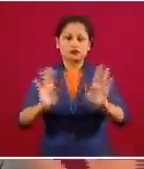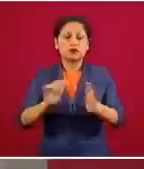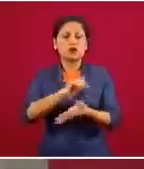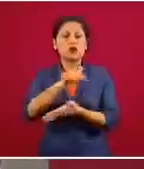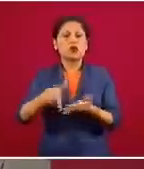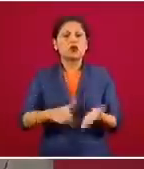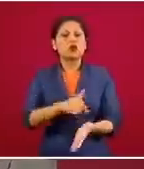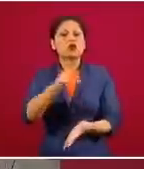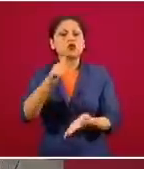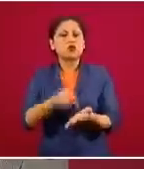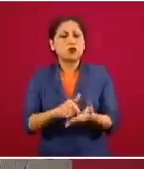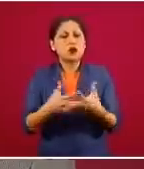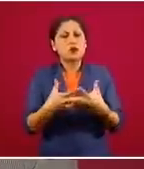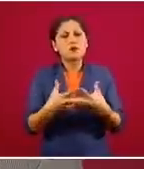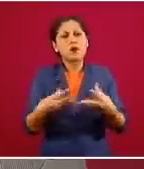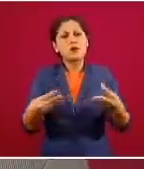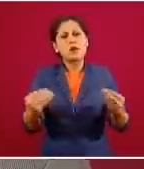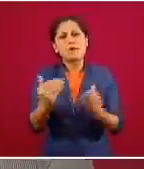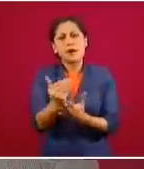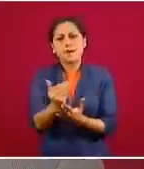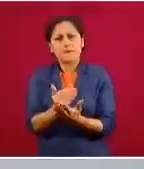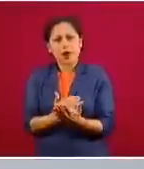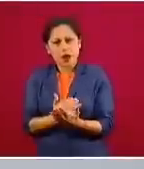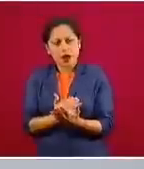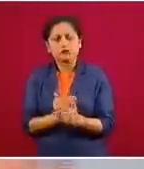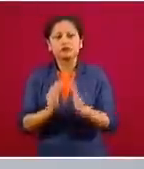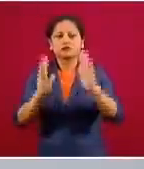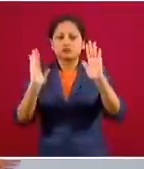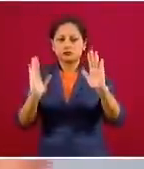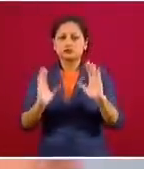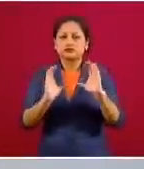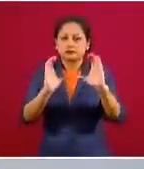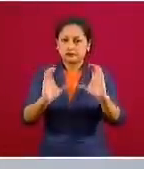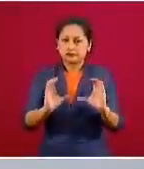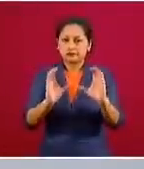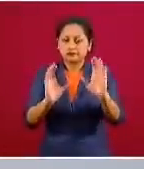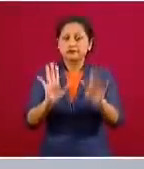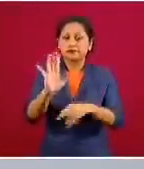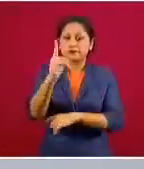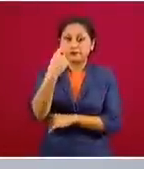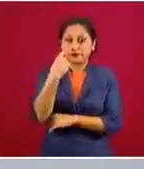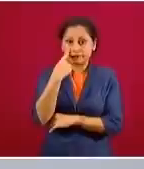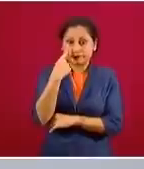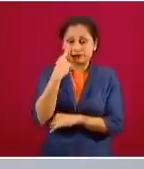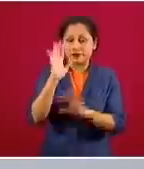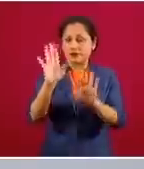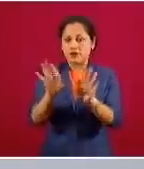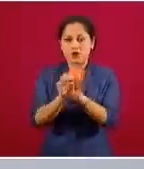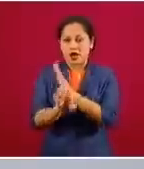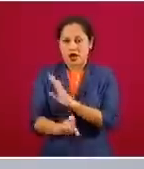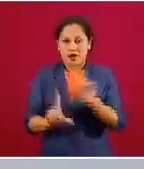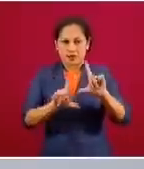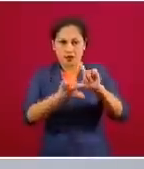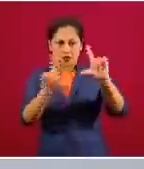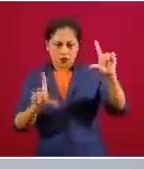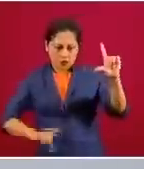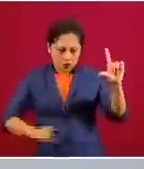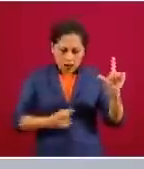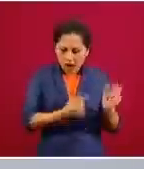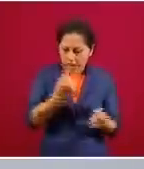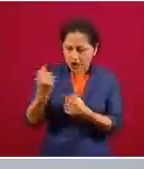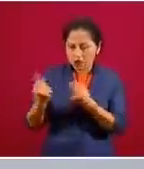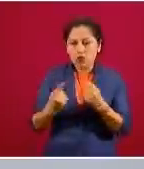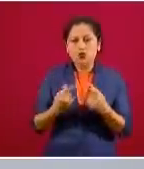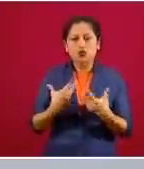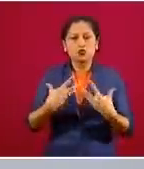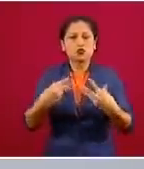o zonas de mínima transmisión. Para fines prácticos es como que estas zonas están en fase 1, y en fase